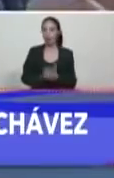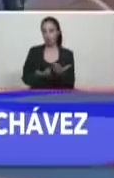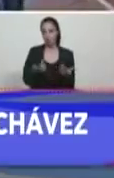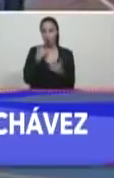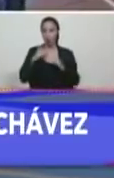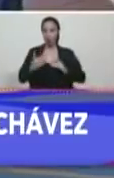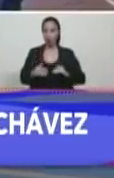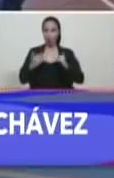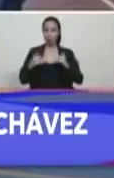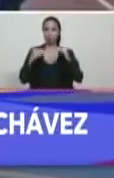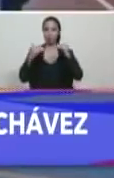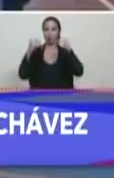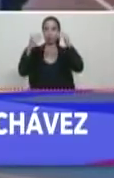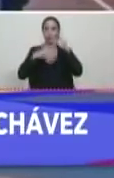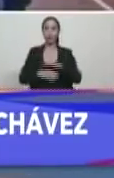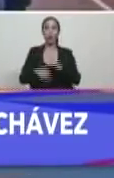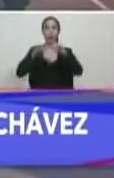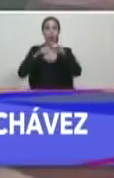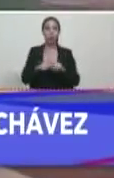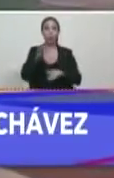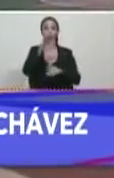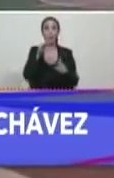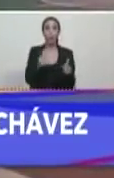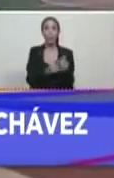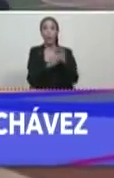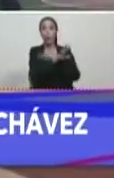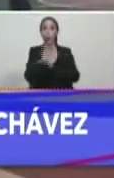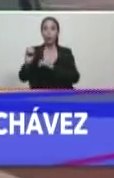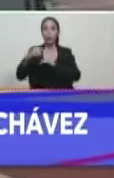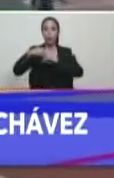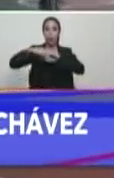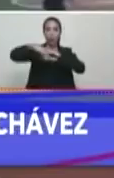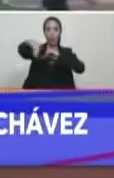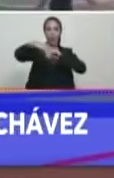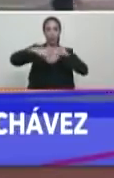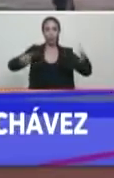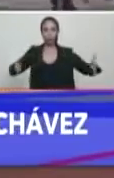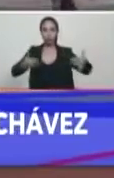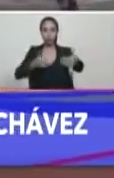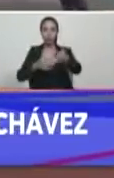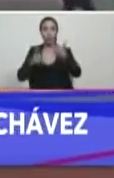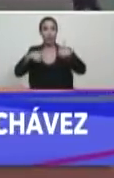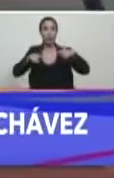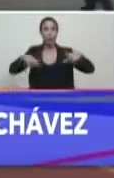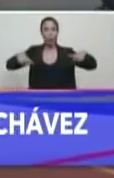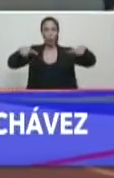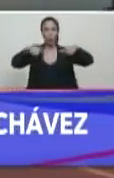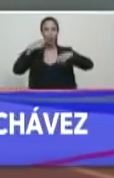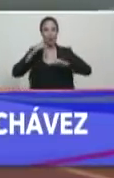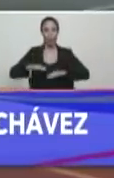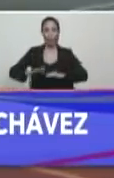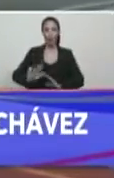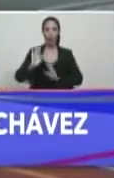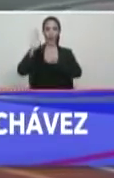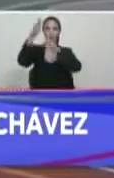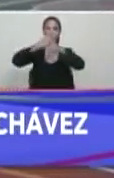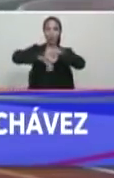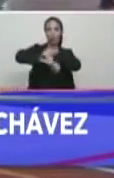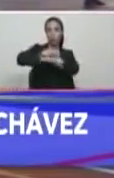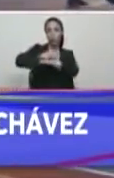5 pisos, 5.400 metros cuadrados, contiene una cancha múltiple para baloncesto, fútbol